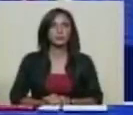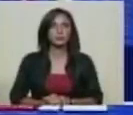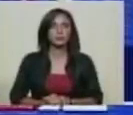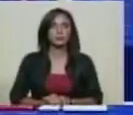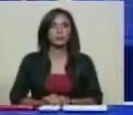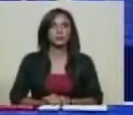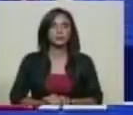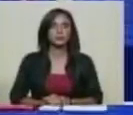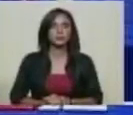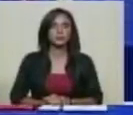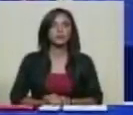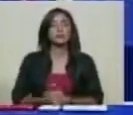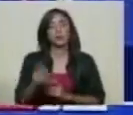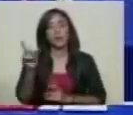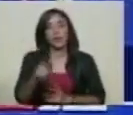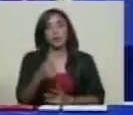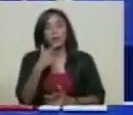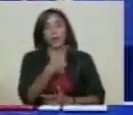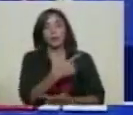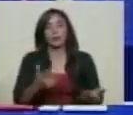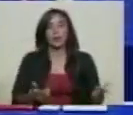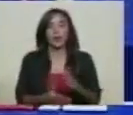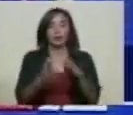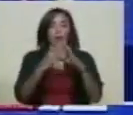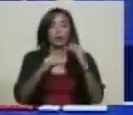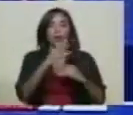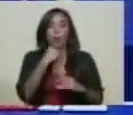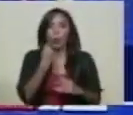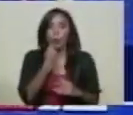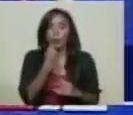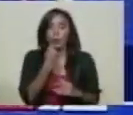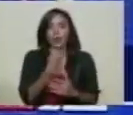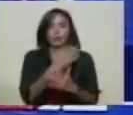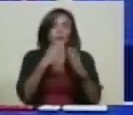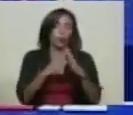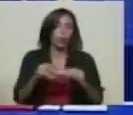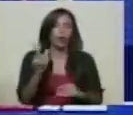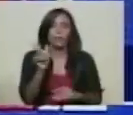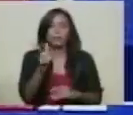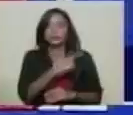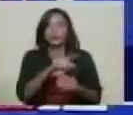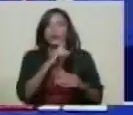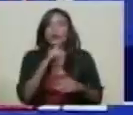de la juventud del Partido Socialista Unido de Venezuela.